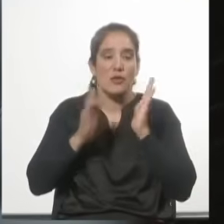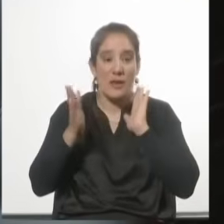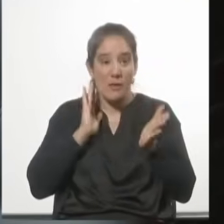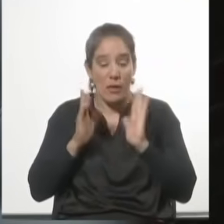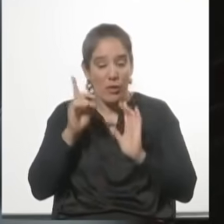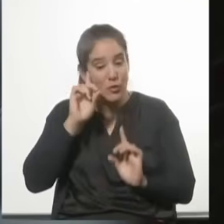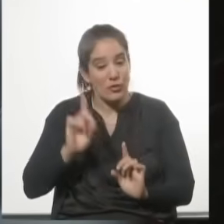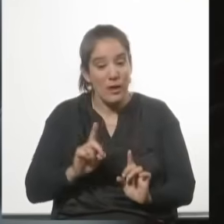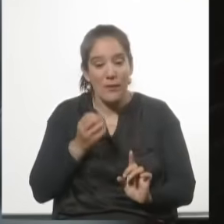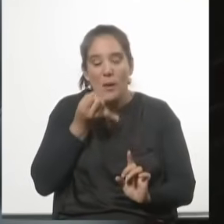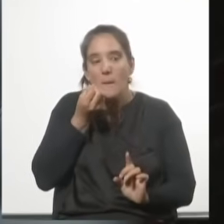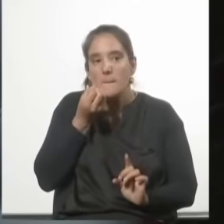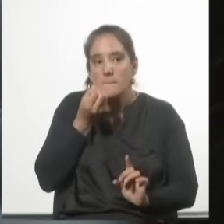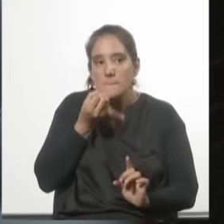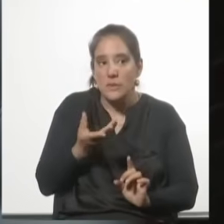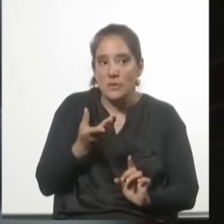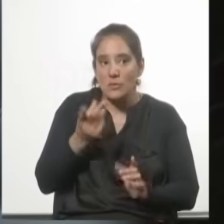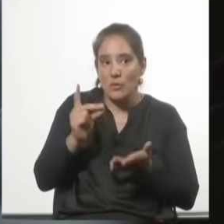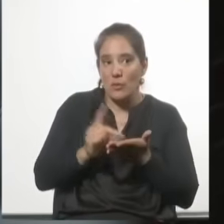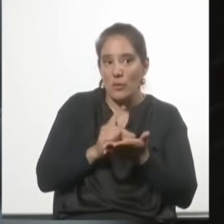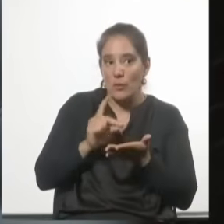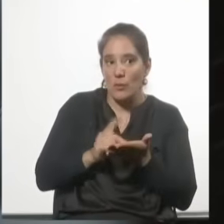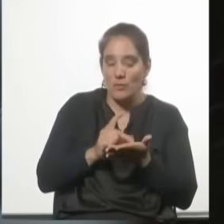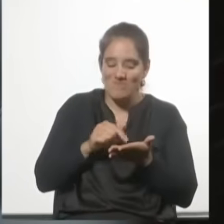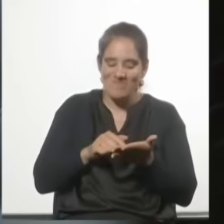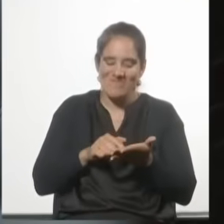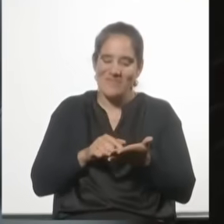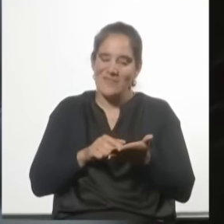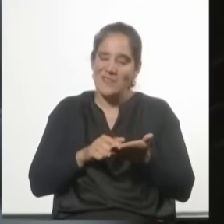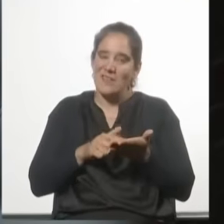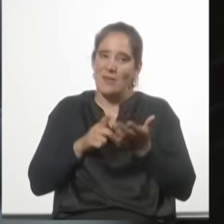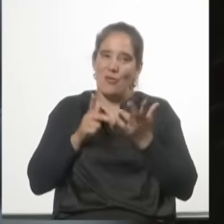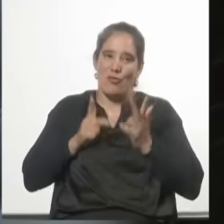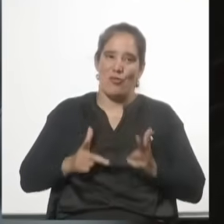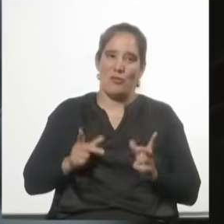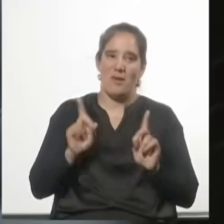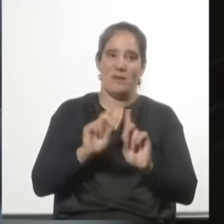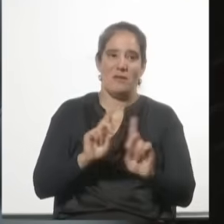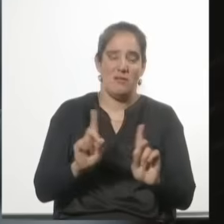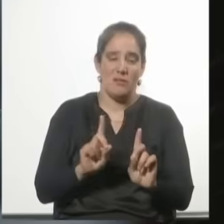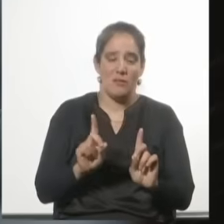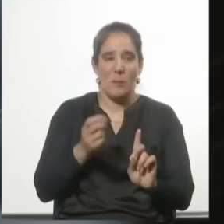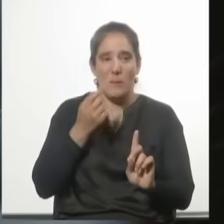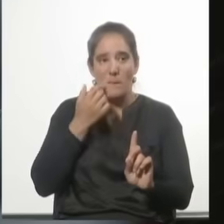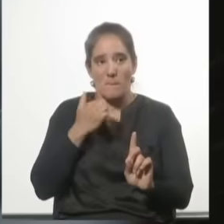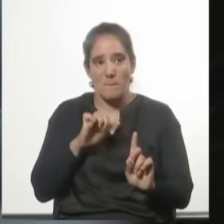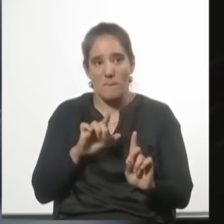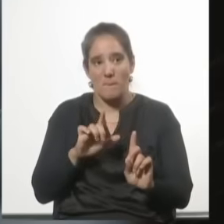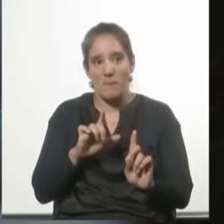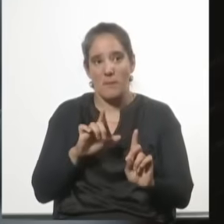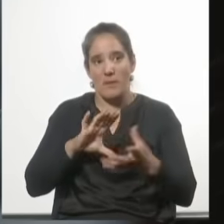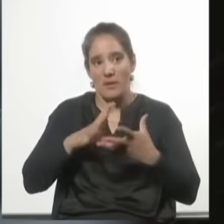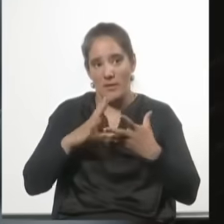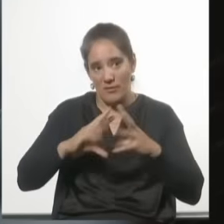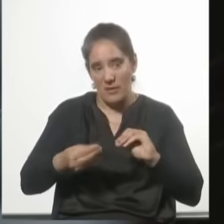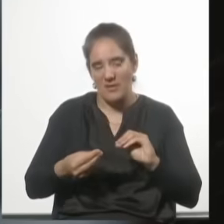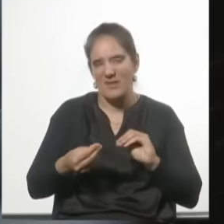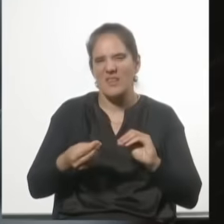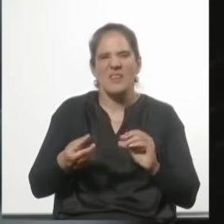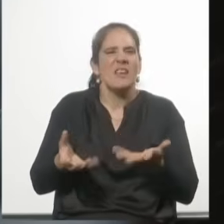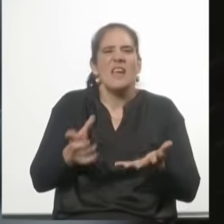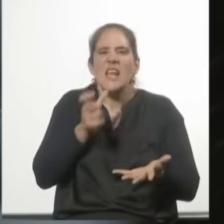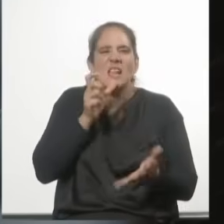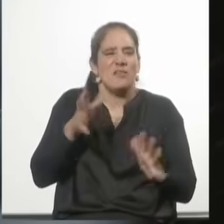responsables una modalidad documental poco propicia a sus aviesas intenciones. ¿Qué nos está diciendo